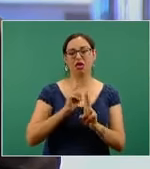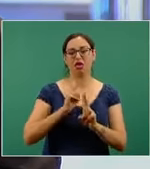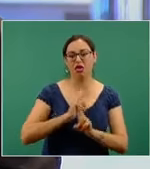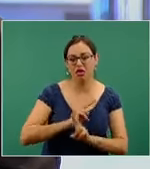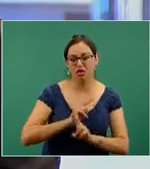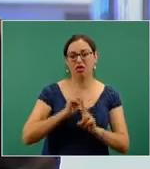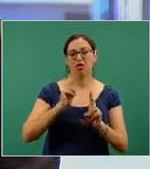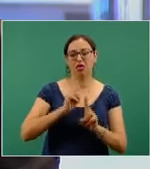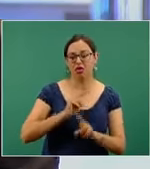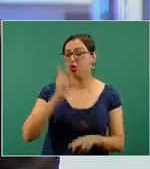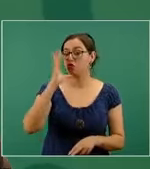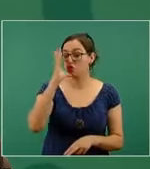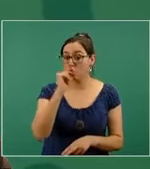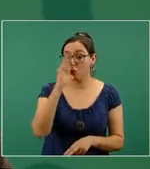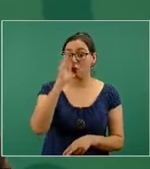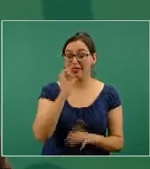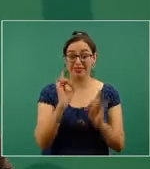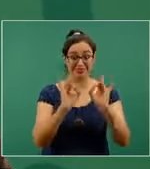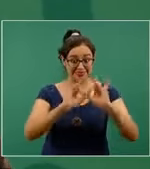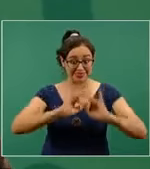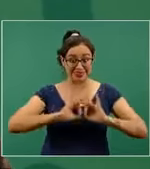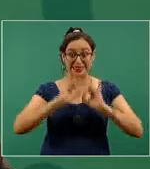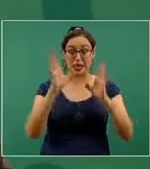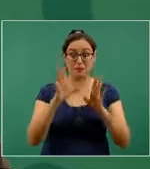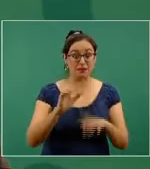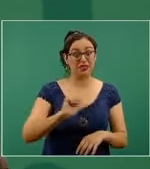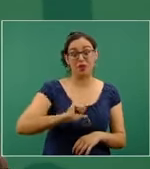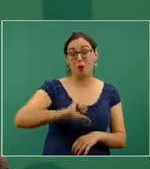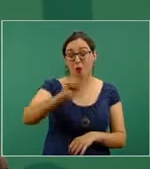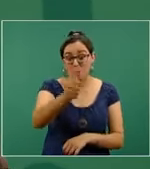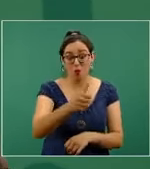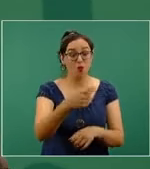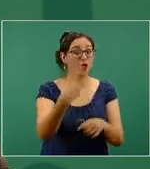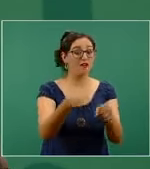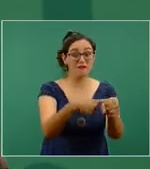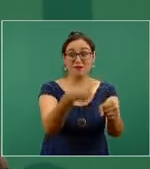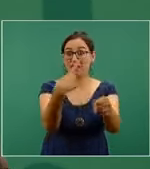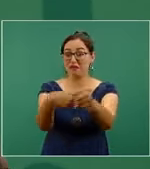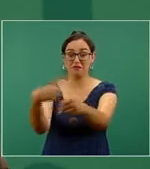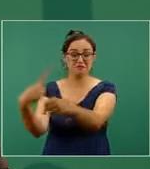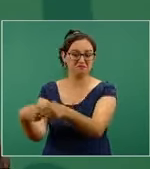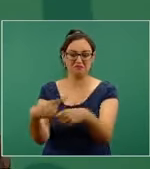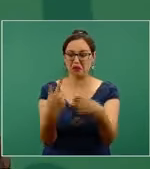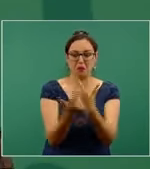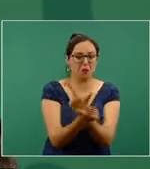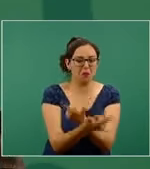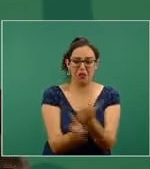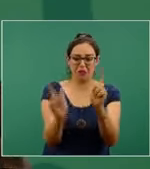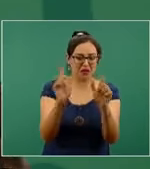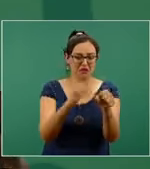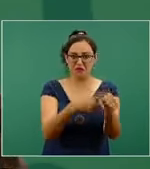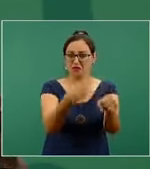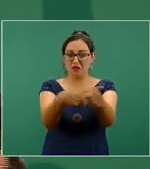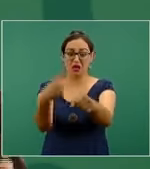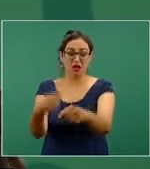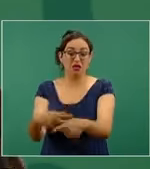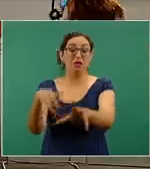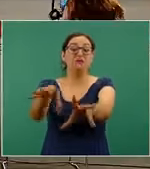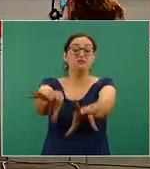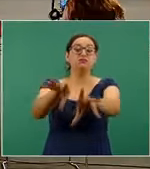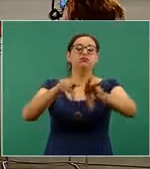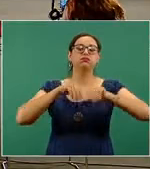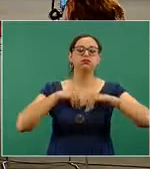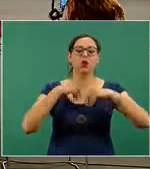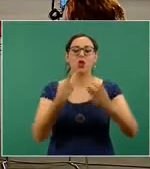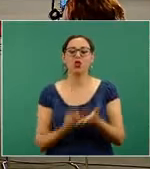en su momento afecte los pulmones y que afecte, por lo tanto, la capacidad del intercambio gaseoso, ya tiene entonces además